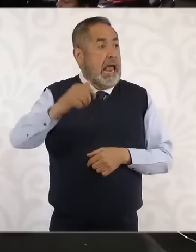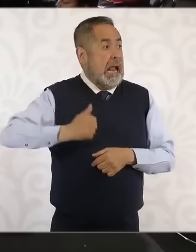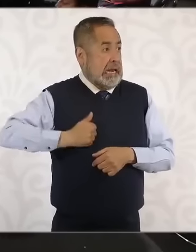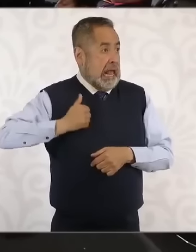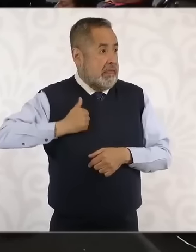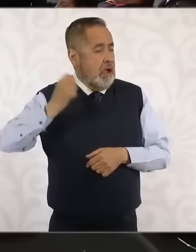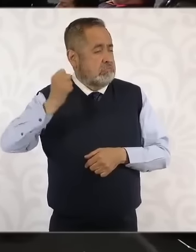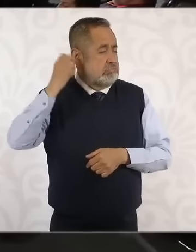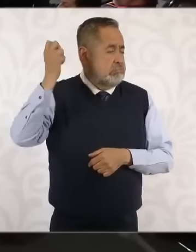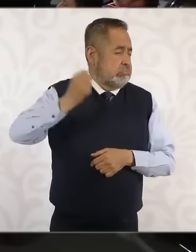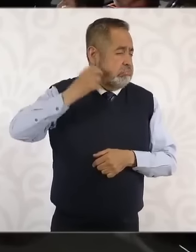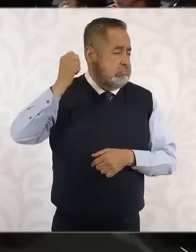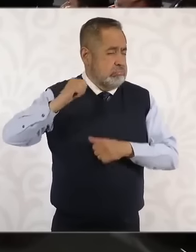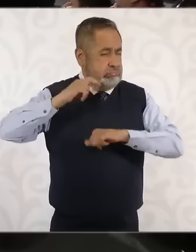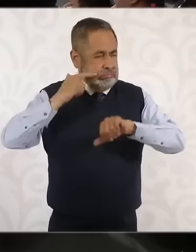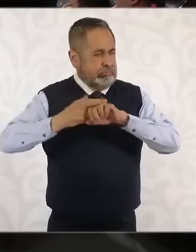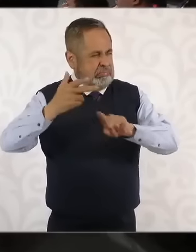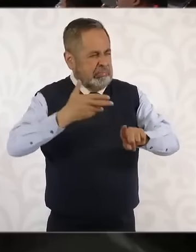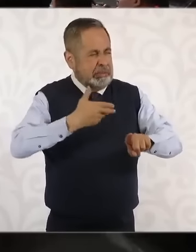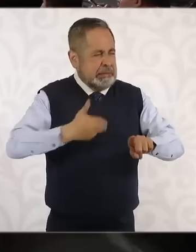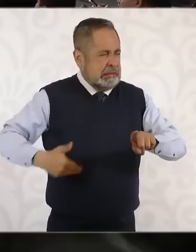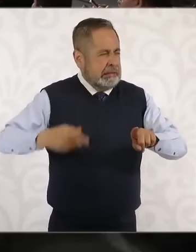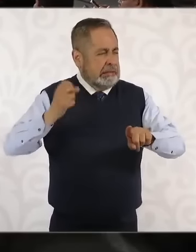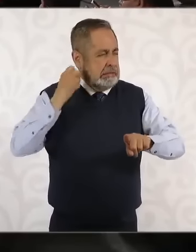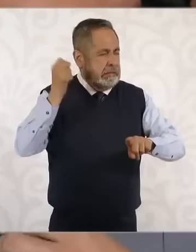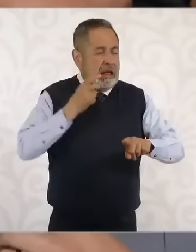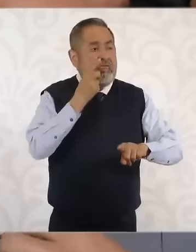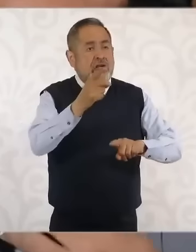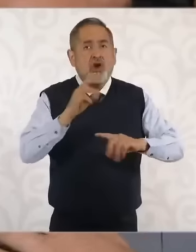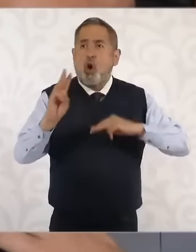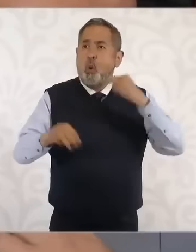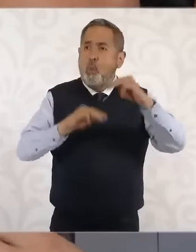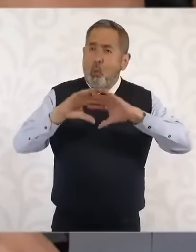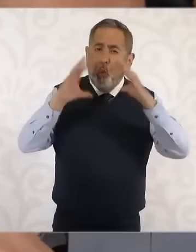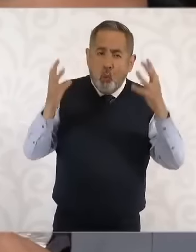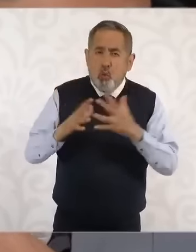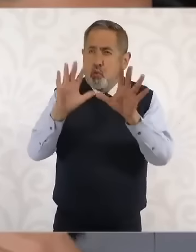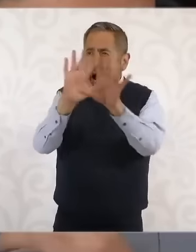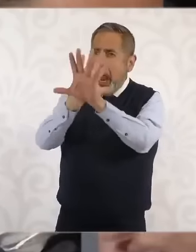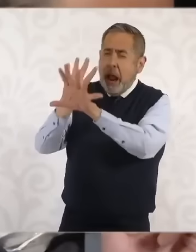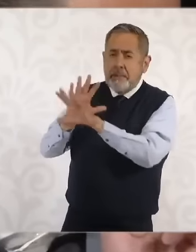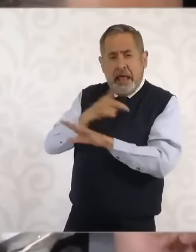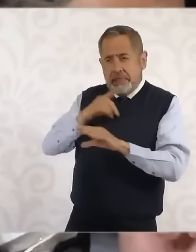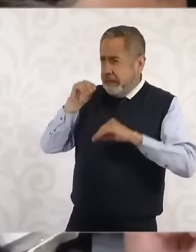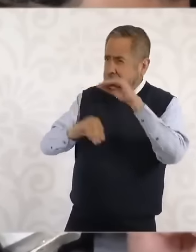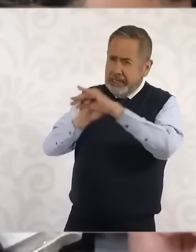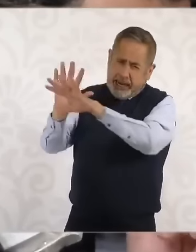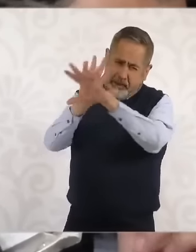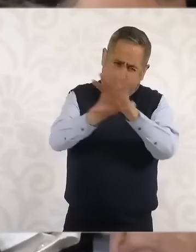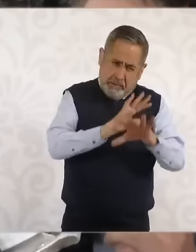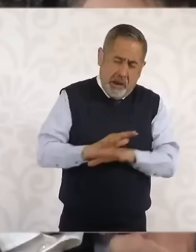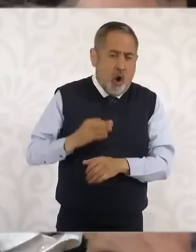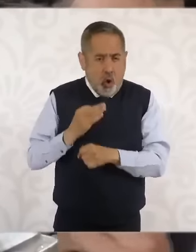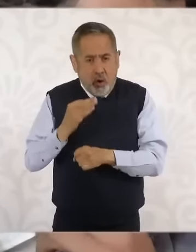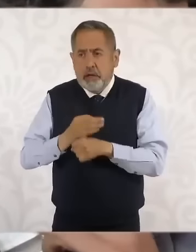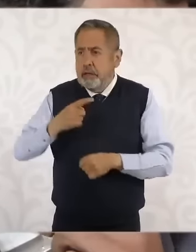Carney, pues habla de esta recomposición en el mundo y de cómo pues los países y las naciones están